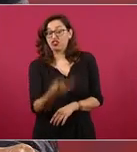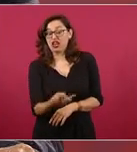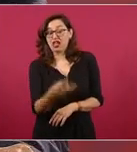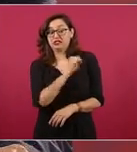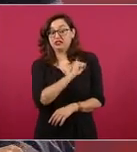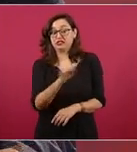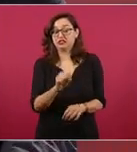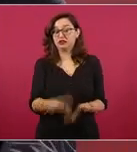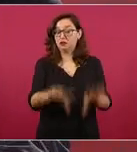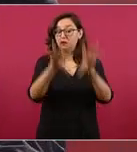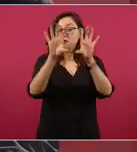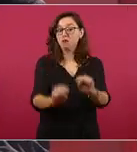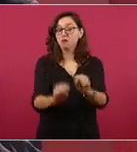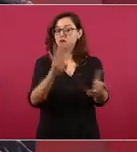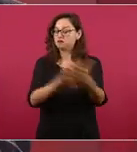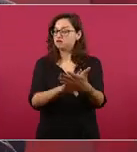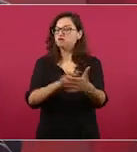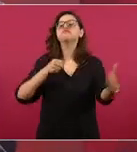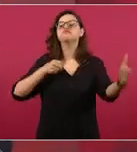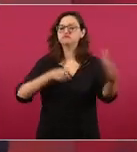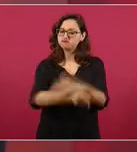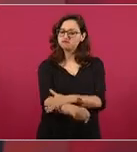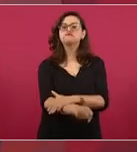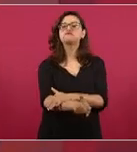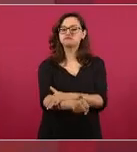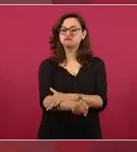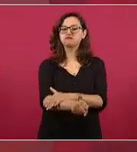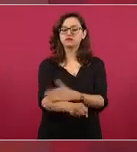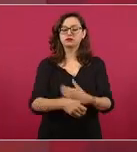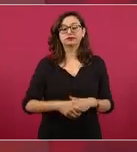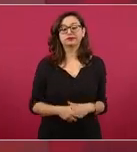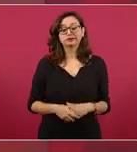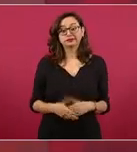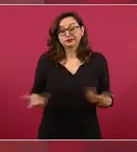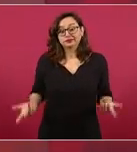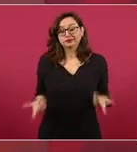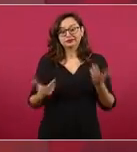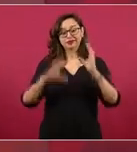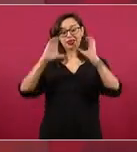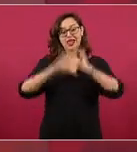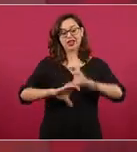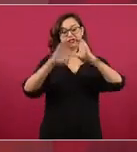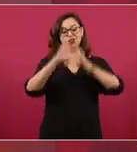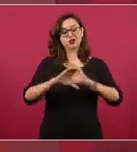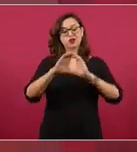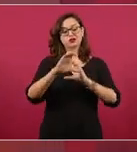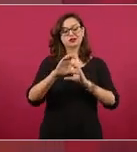Es muy fácil, como dice la canción de Silvio, ¿no?